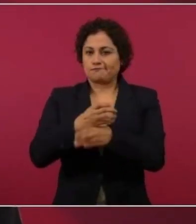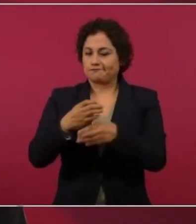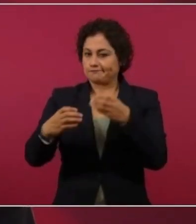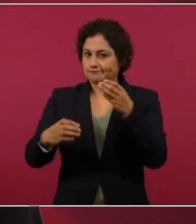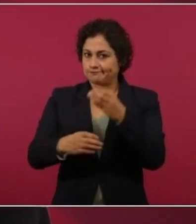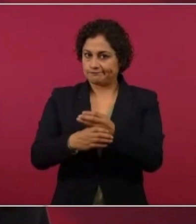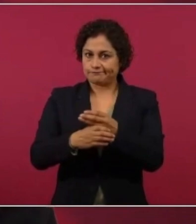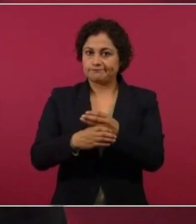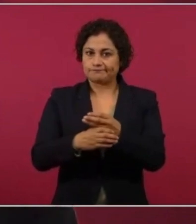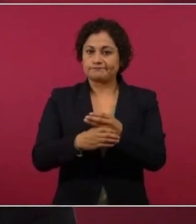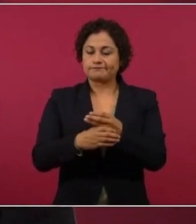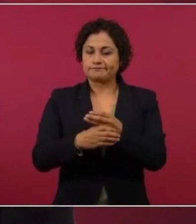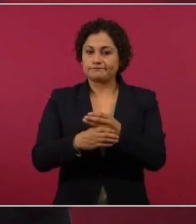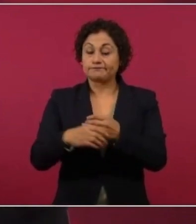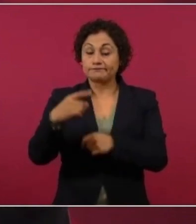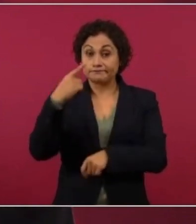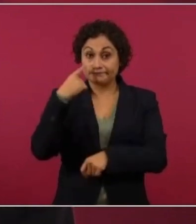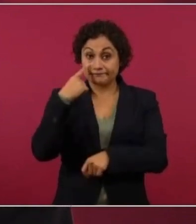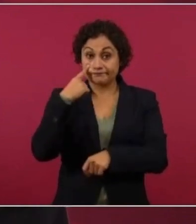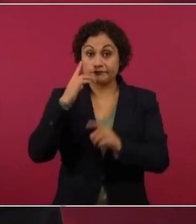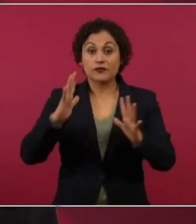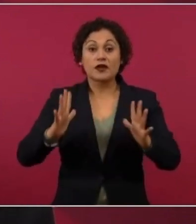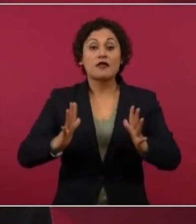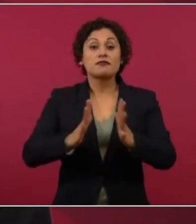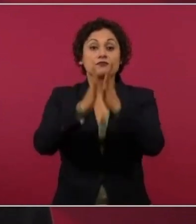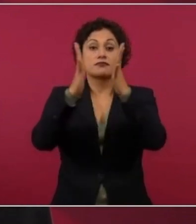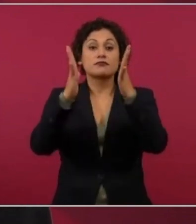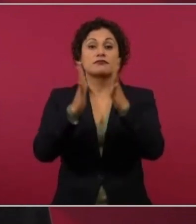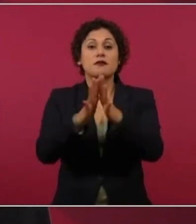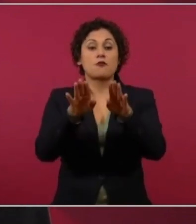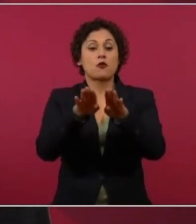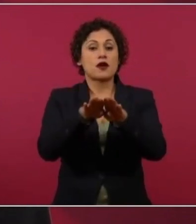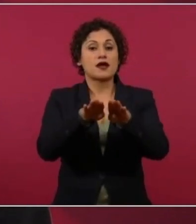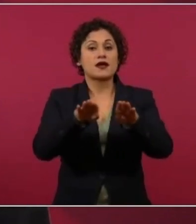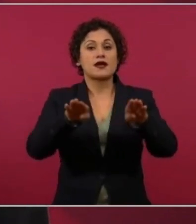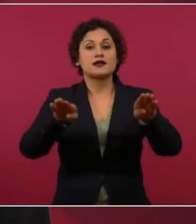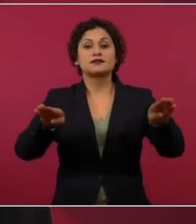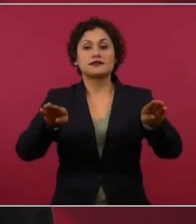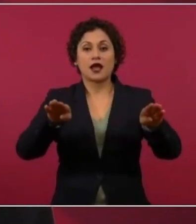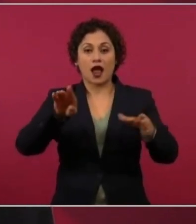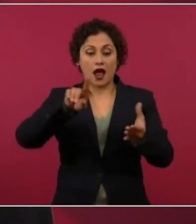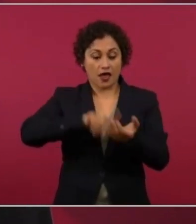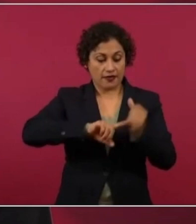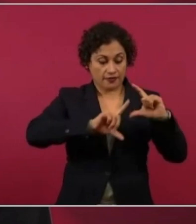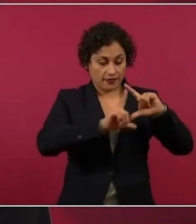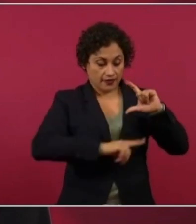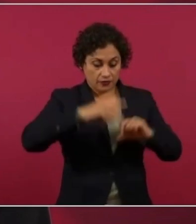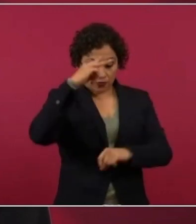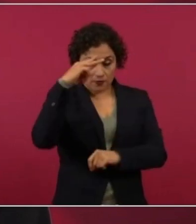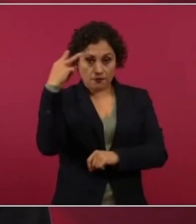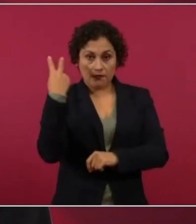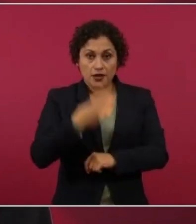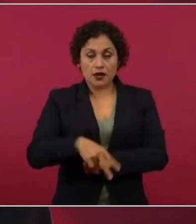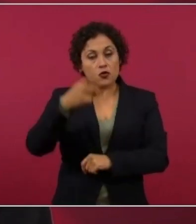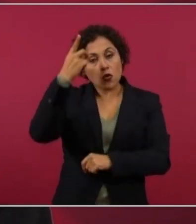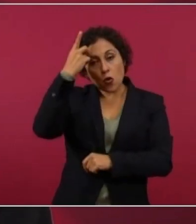Sí. La democracia en México es del pueblo.